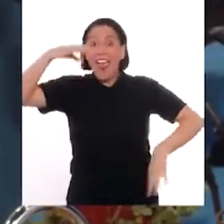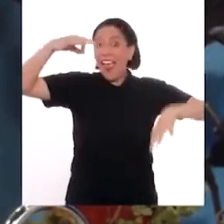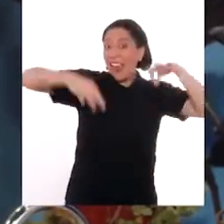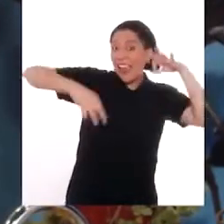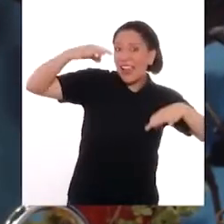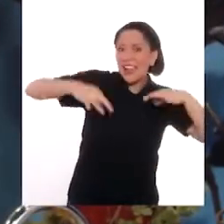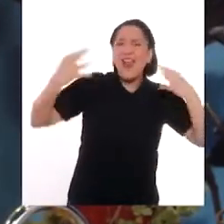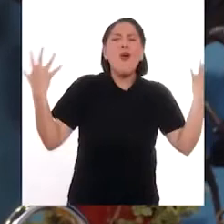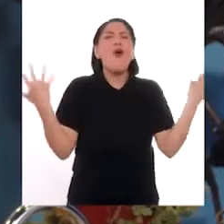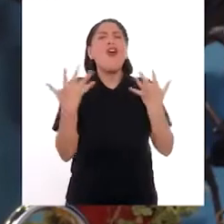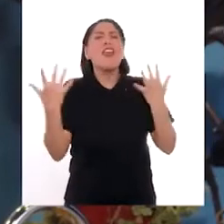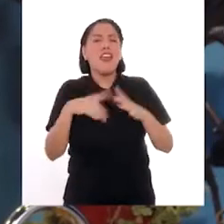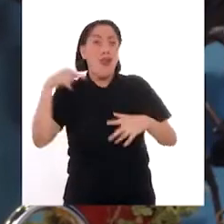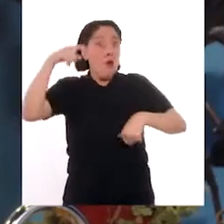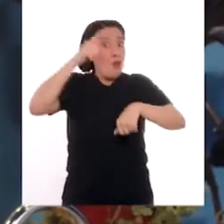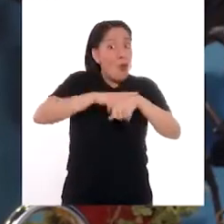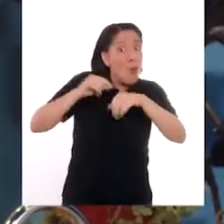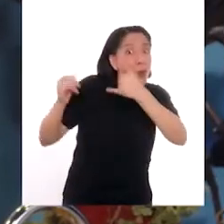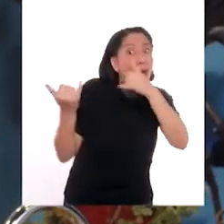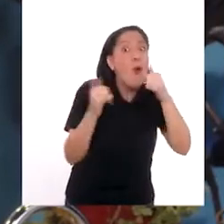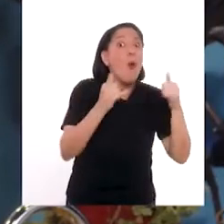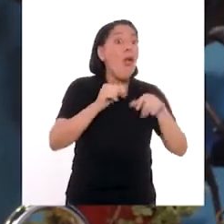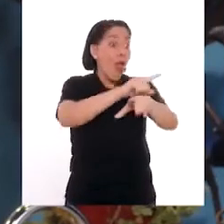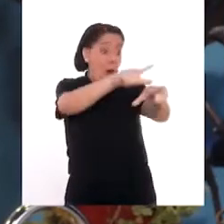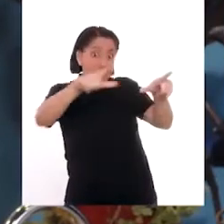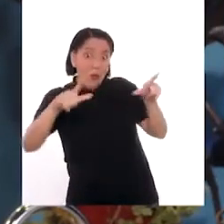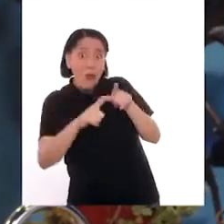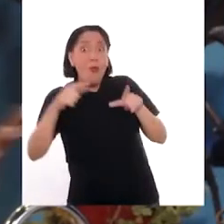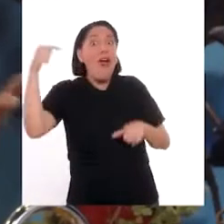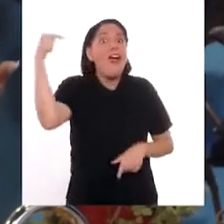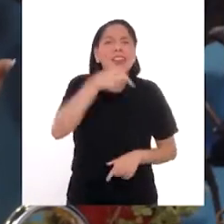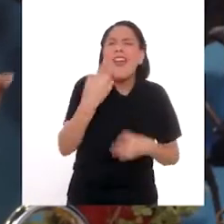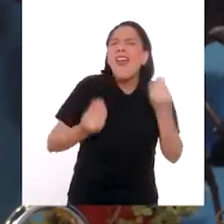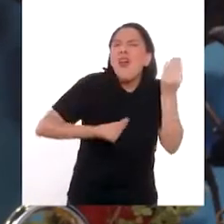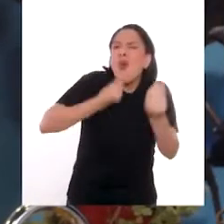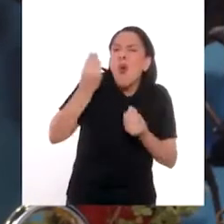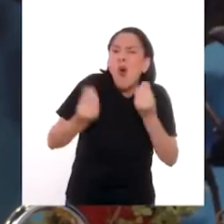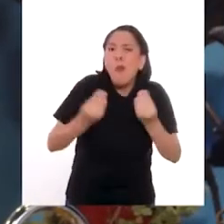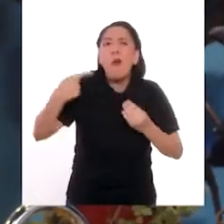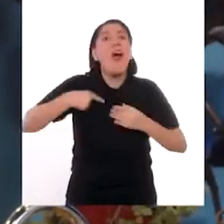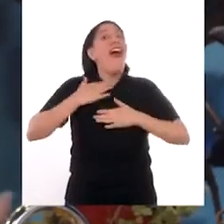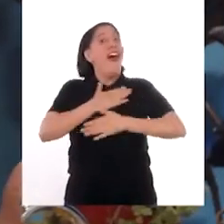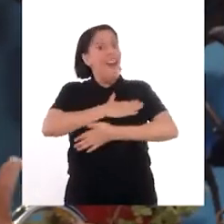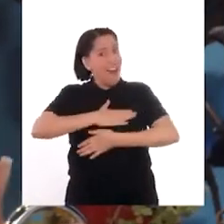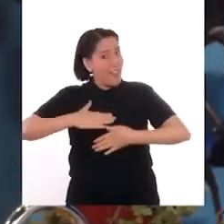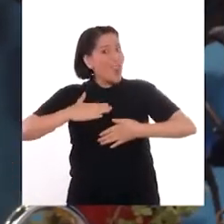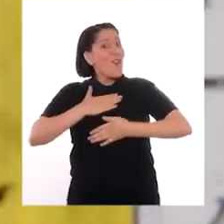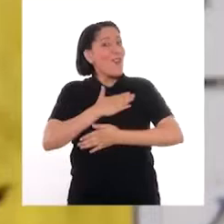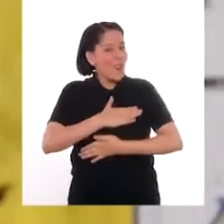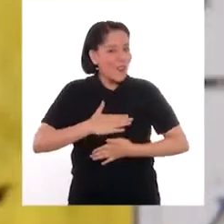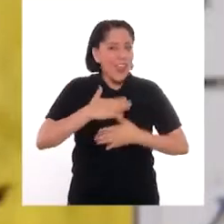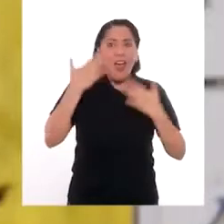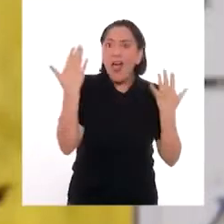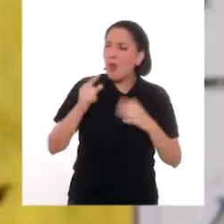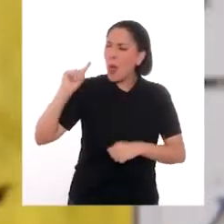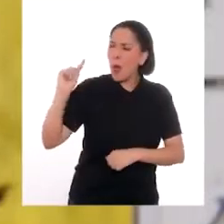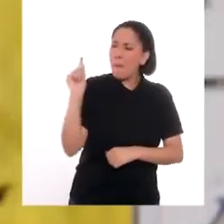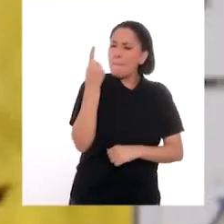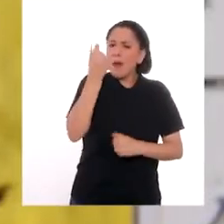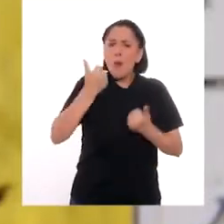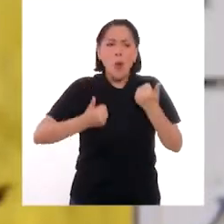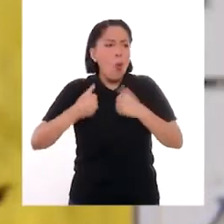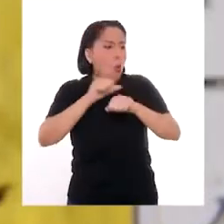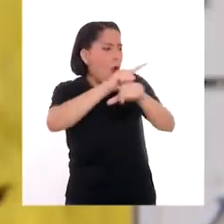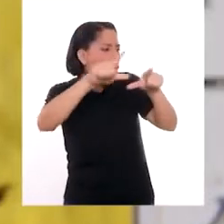El teatro es un espacio para jugar y para lograr todo eso tenemos que disfrutarlo. Entonces,